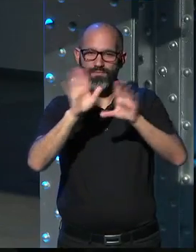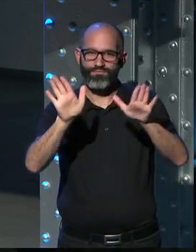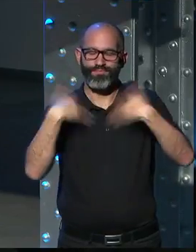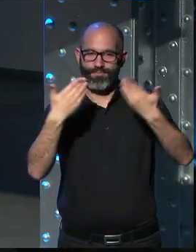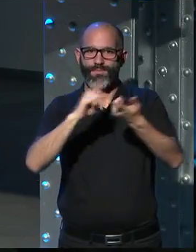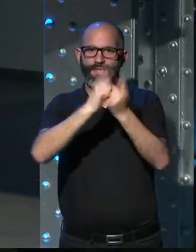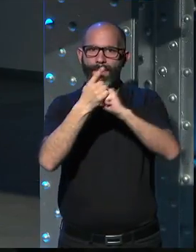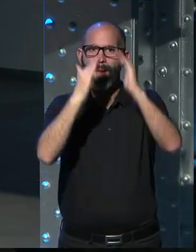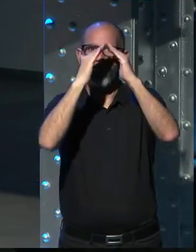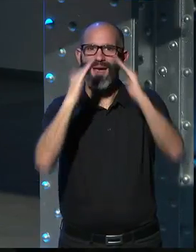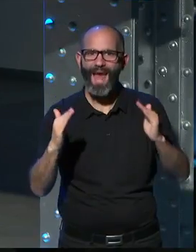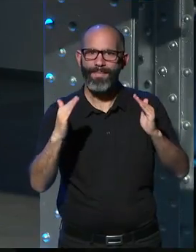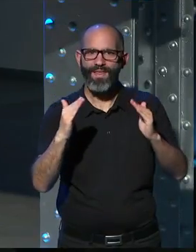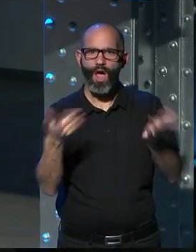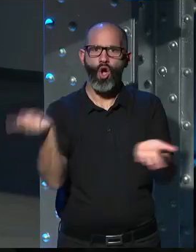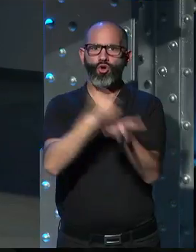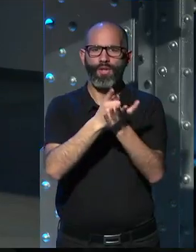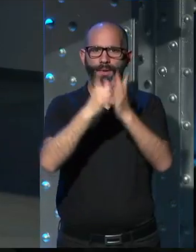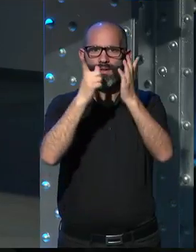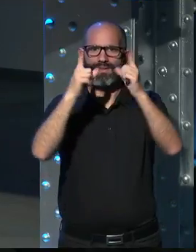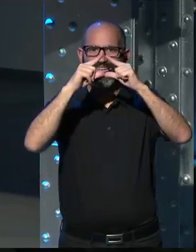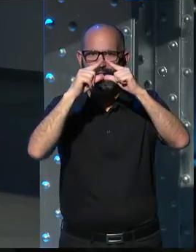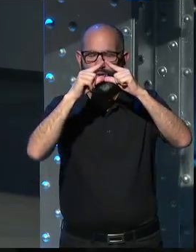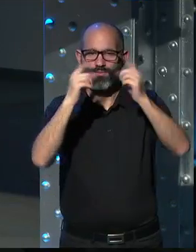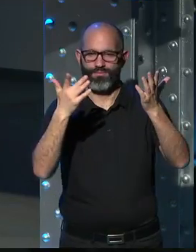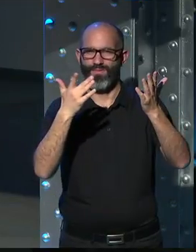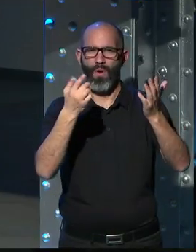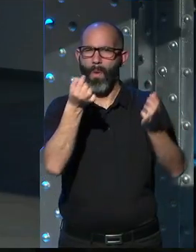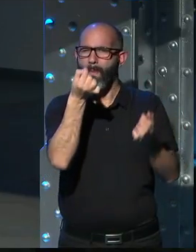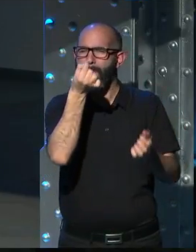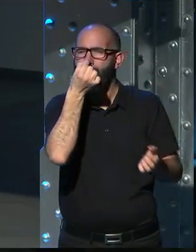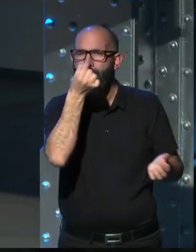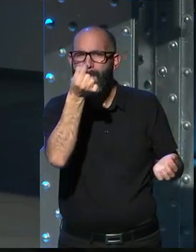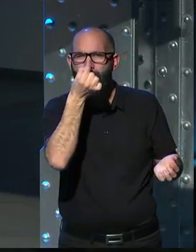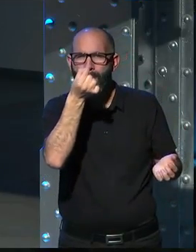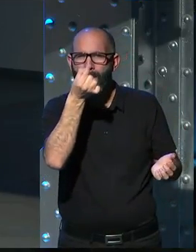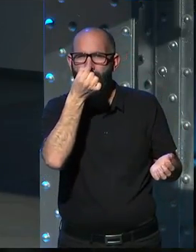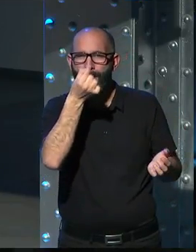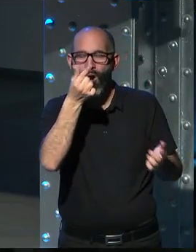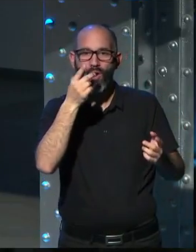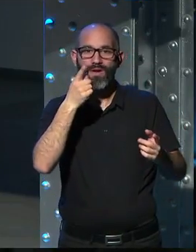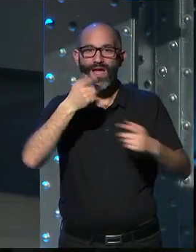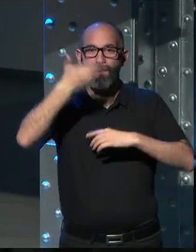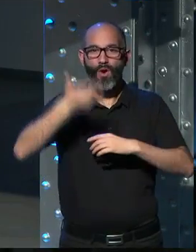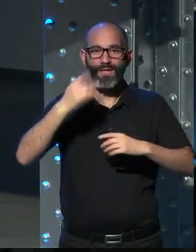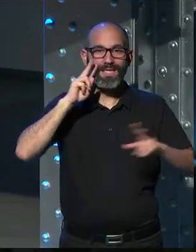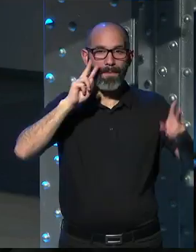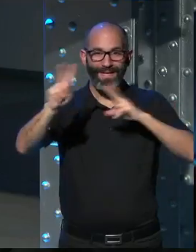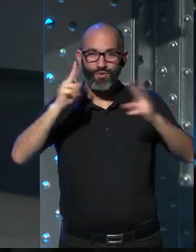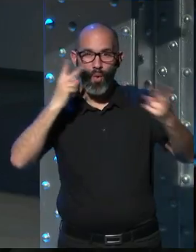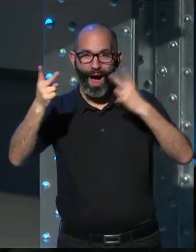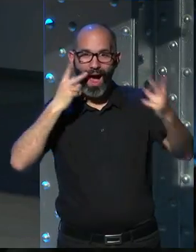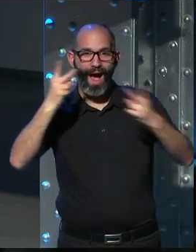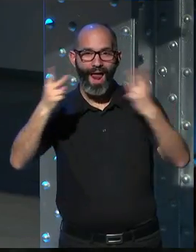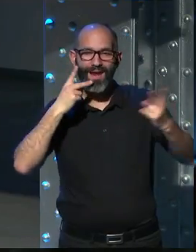de nuevo se vuelve a convertir en triángulo. Es decir, con poquísimas claves visuales, nuestro cerebro